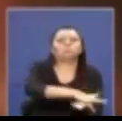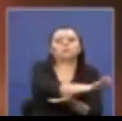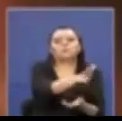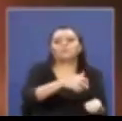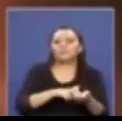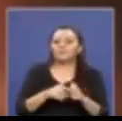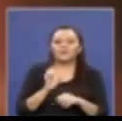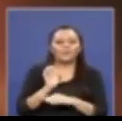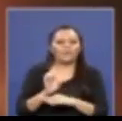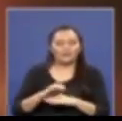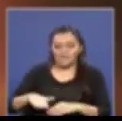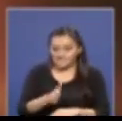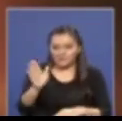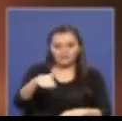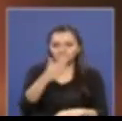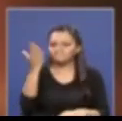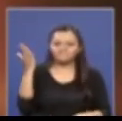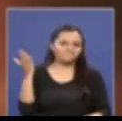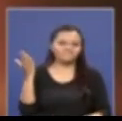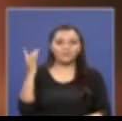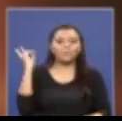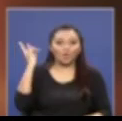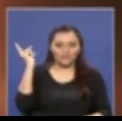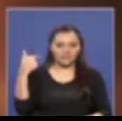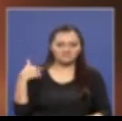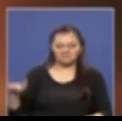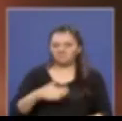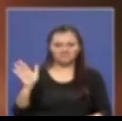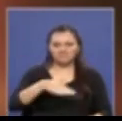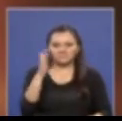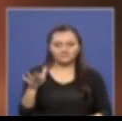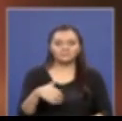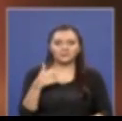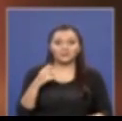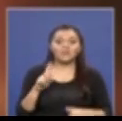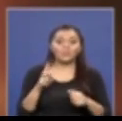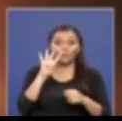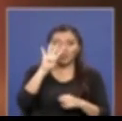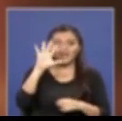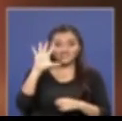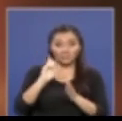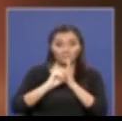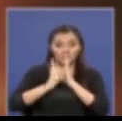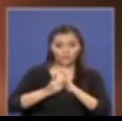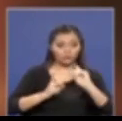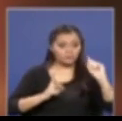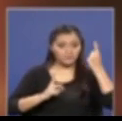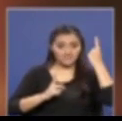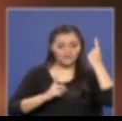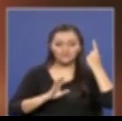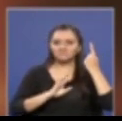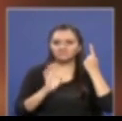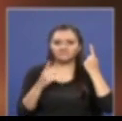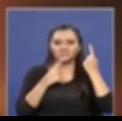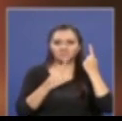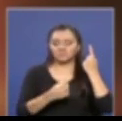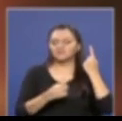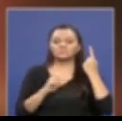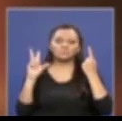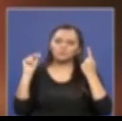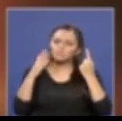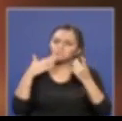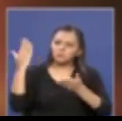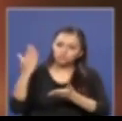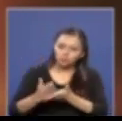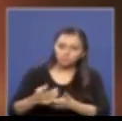desbordes, etcétera, en una cancha tan mojada. Yo creo que el primer tiempo realmente no debió jugarse. Lo dijo el profe Quinteros,